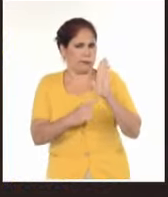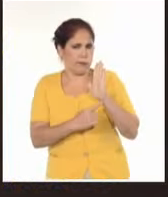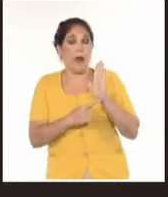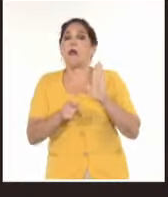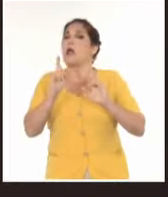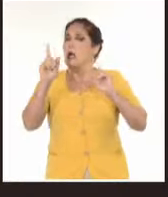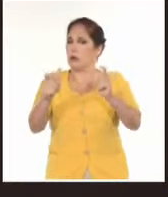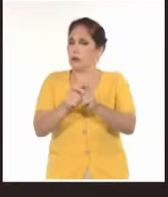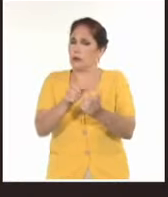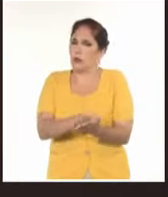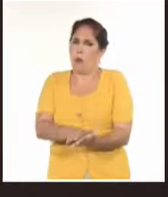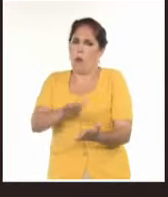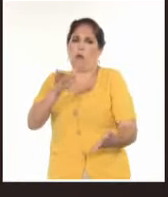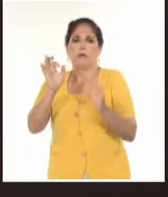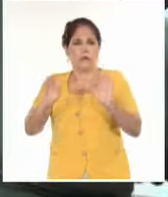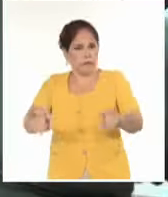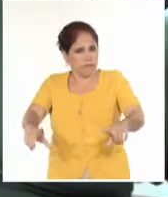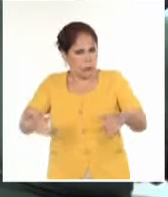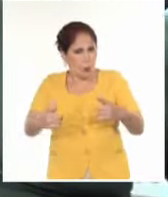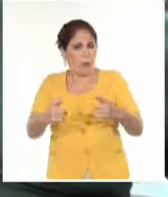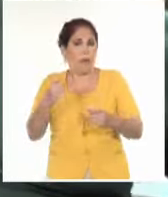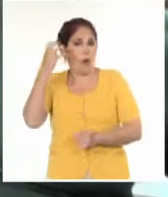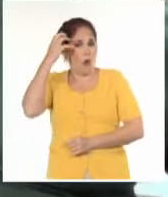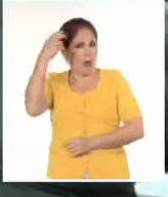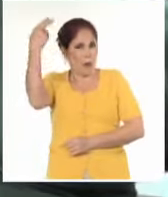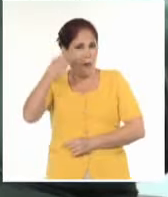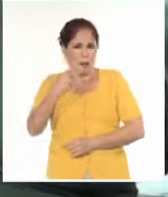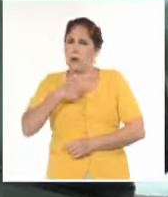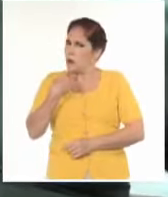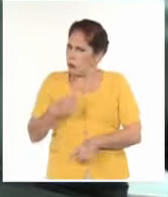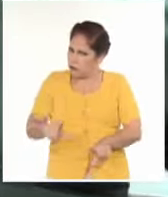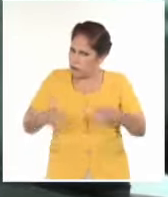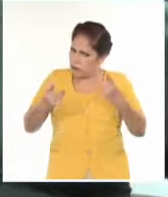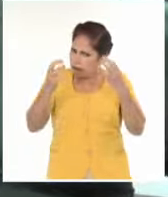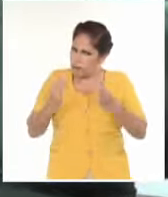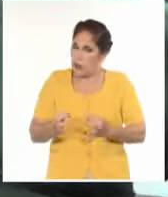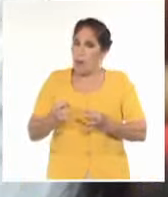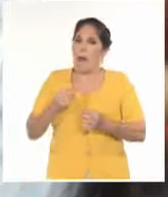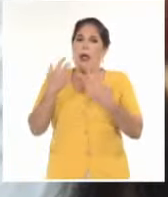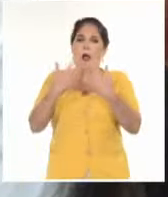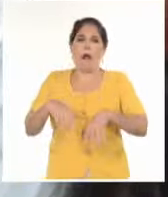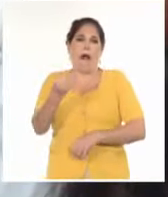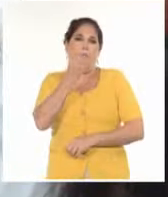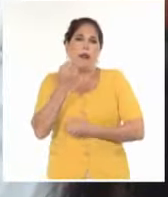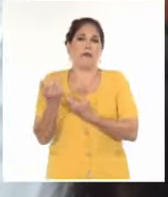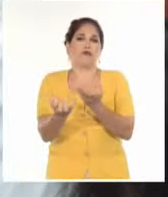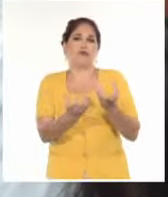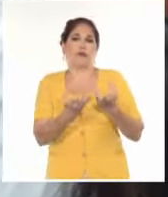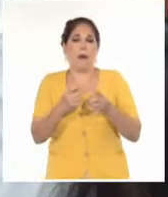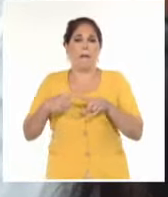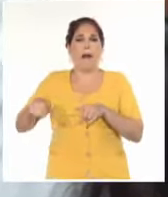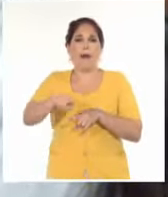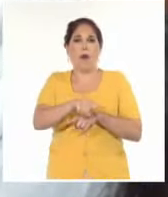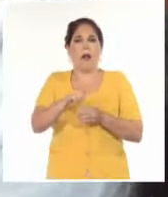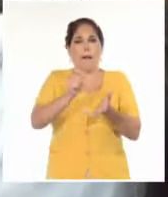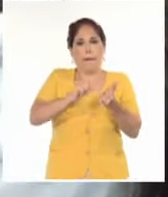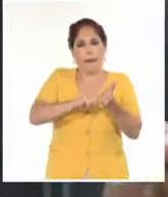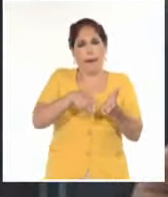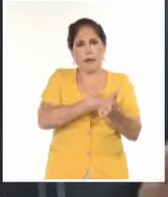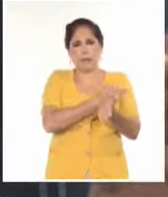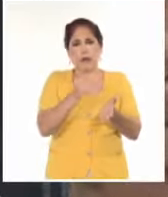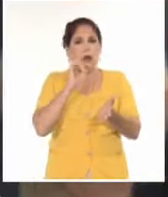el compromiso por cumplir el encargo estatal de garantizar la obtención y elaboración de alimentos para abastecer la red de comercio y